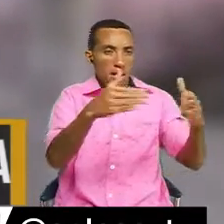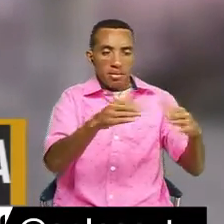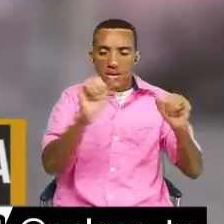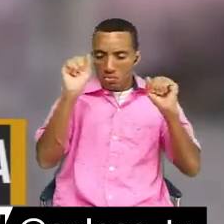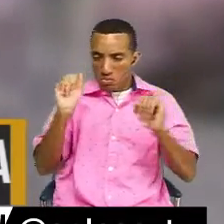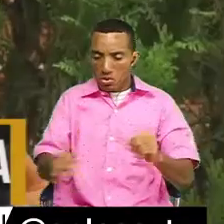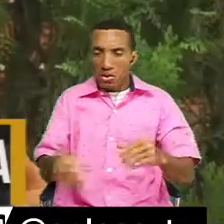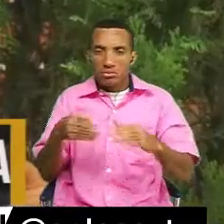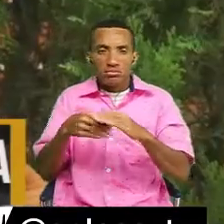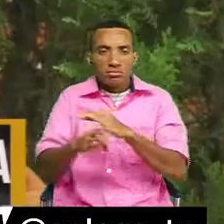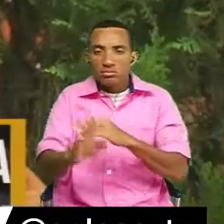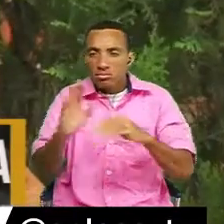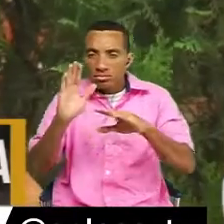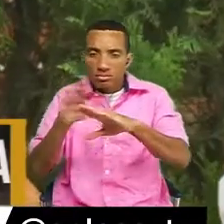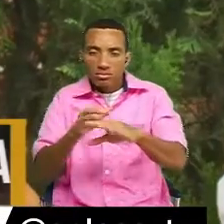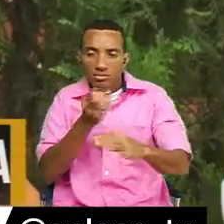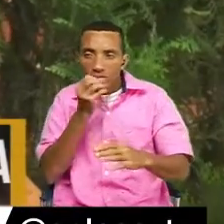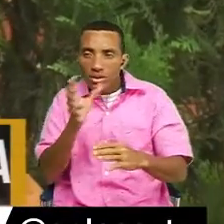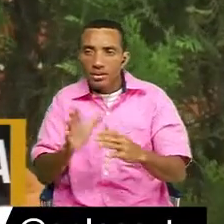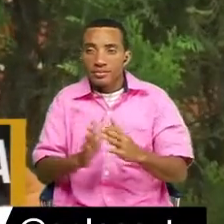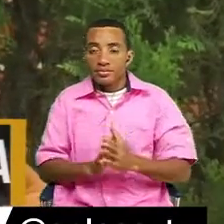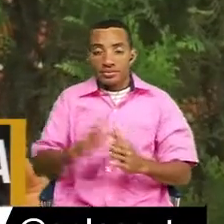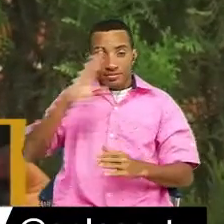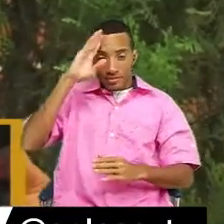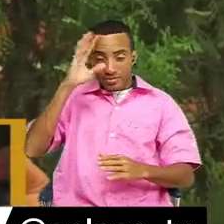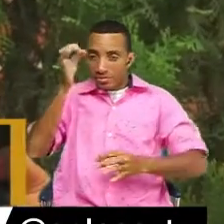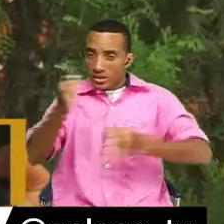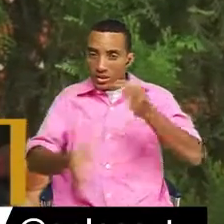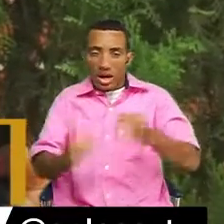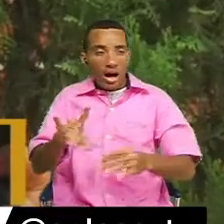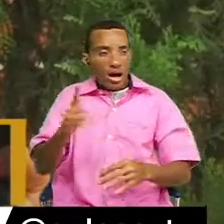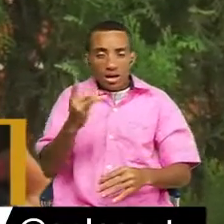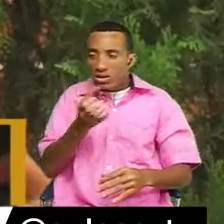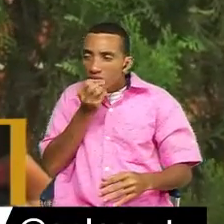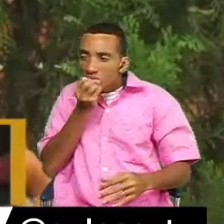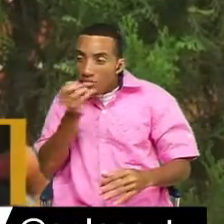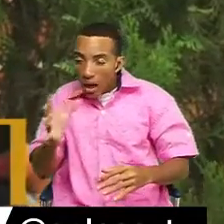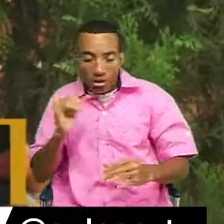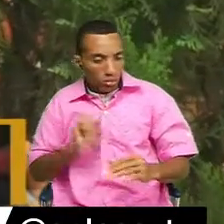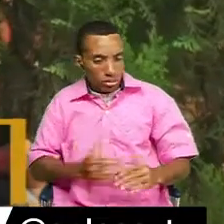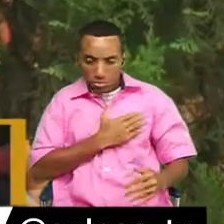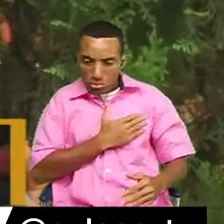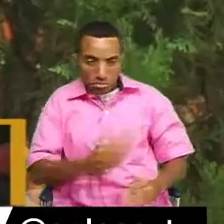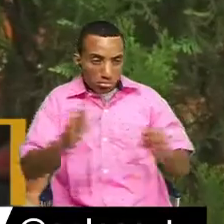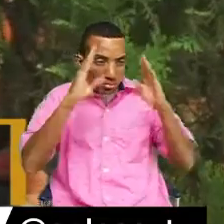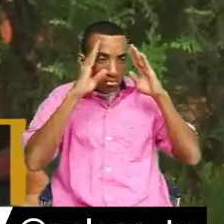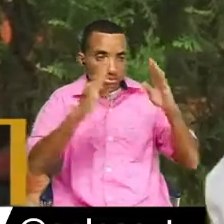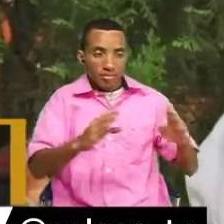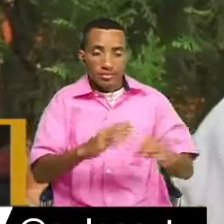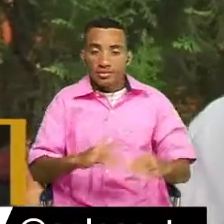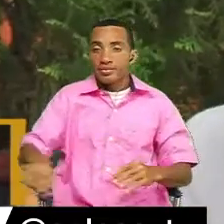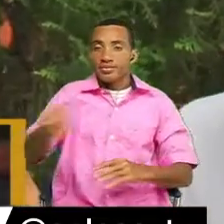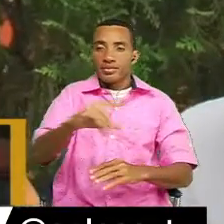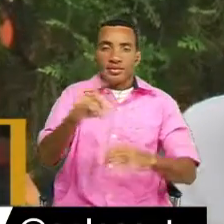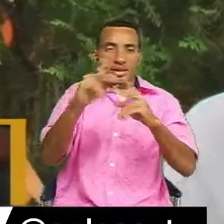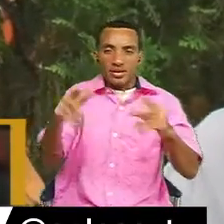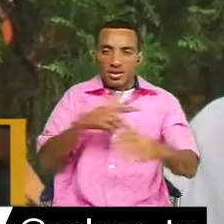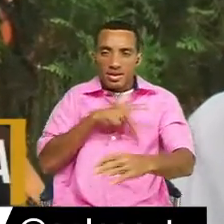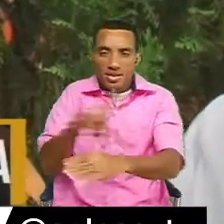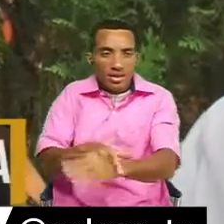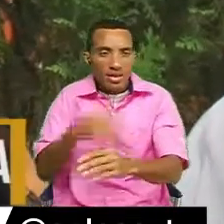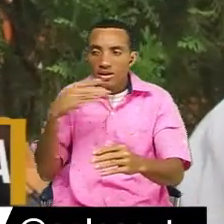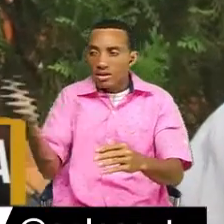particular, nuestra Policía Judicial, a recibir cualquier tipo de denuncias sobre esta situación. La trata de personas tiene una